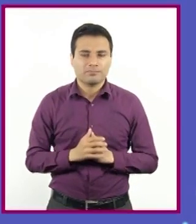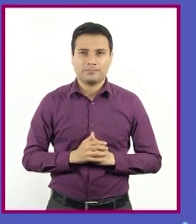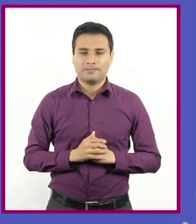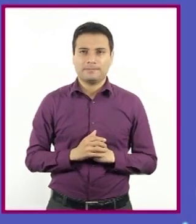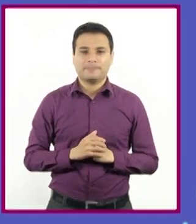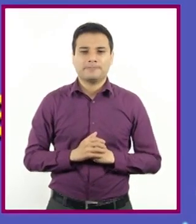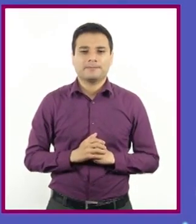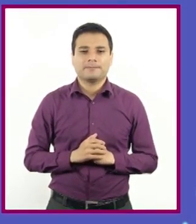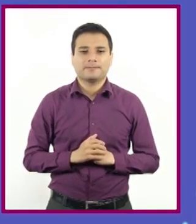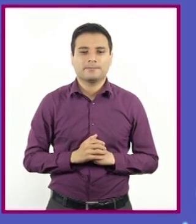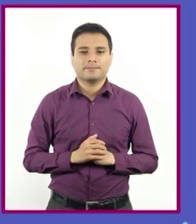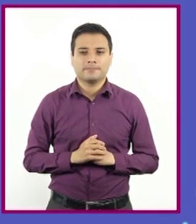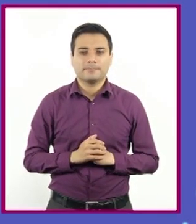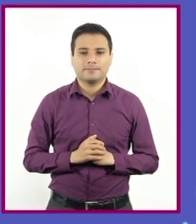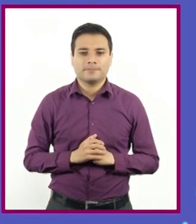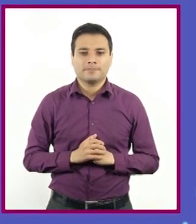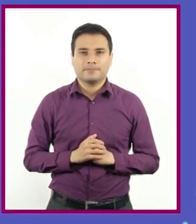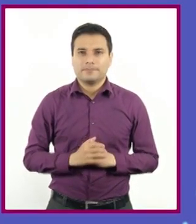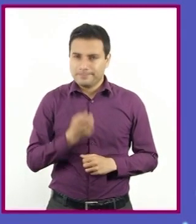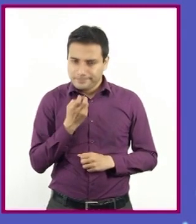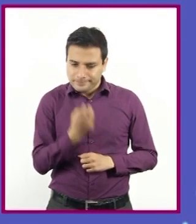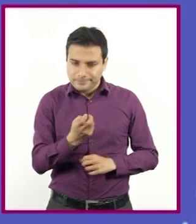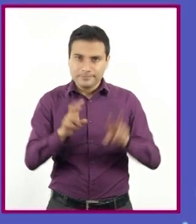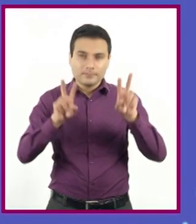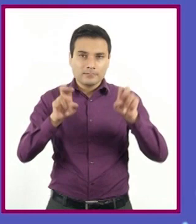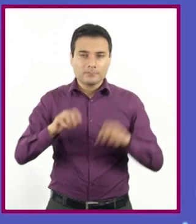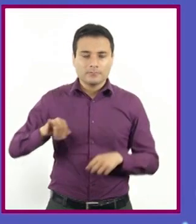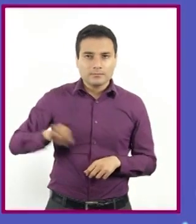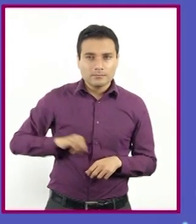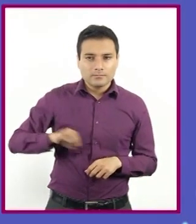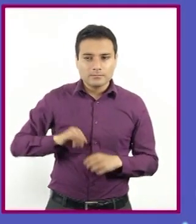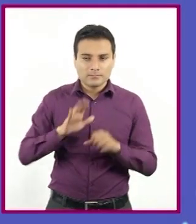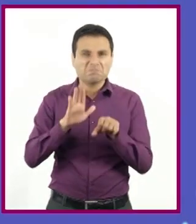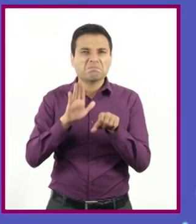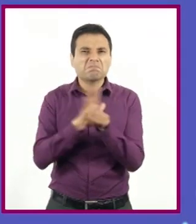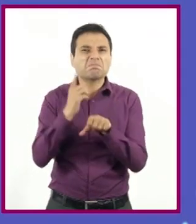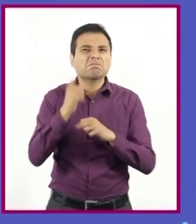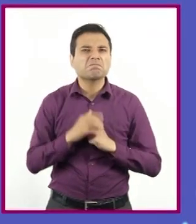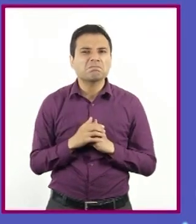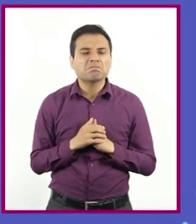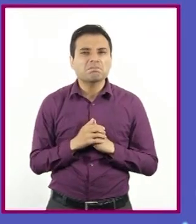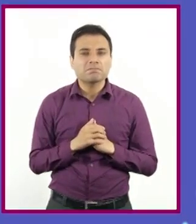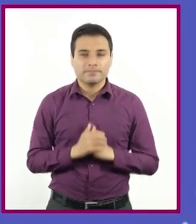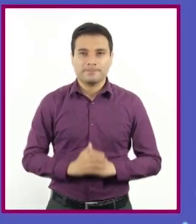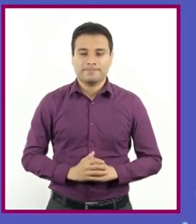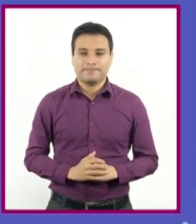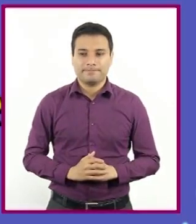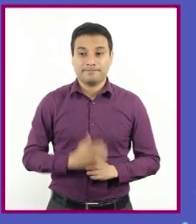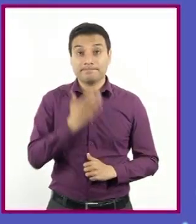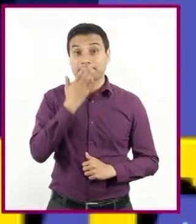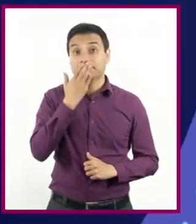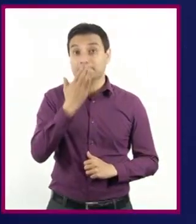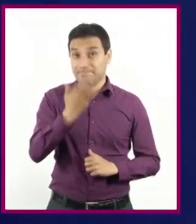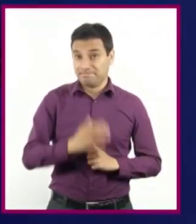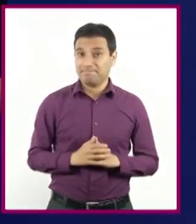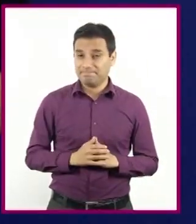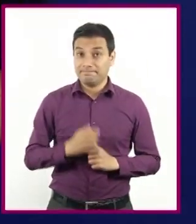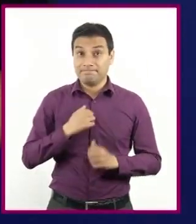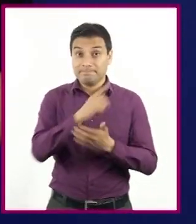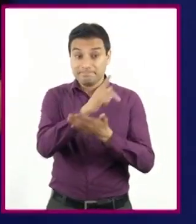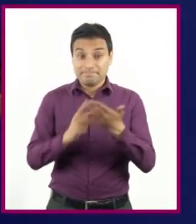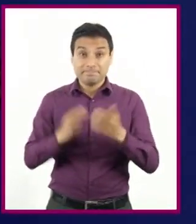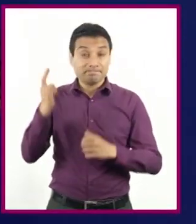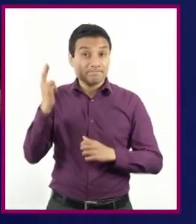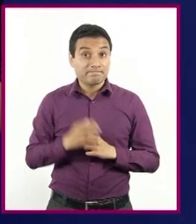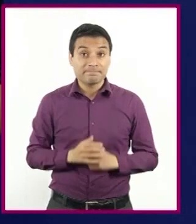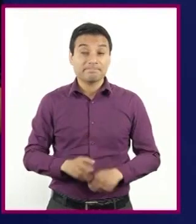información? ¿Por qué considero que el tema es interesante? Muy bien, mi programa